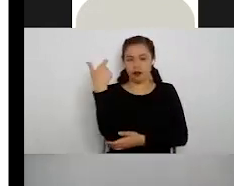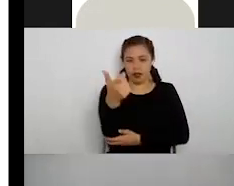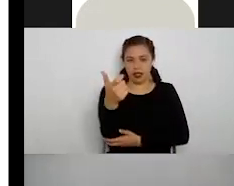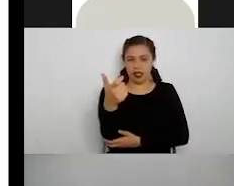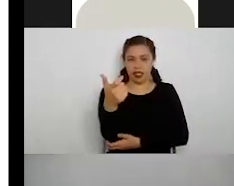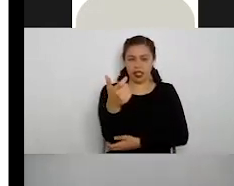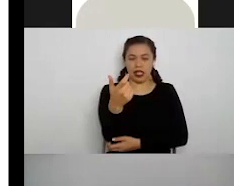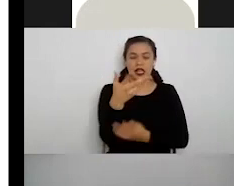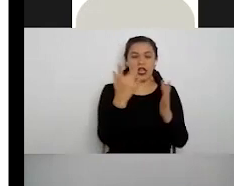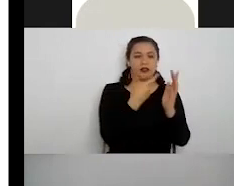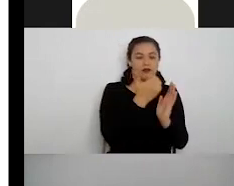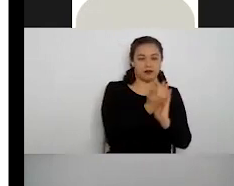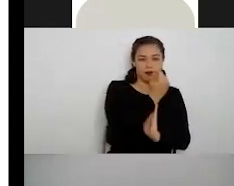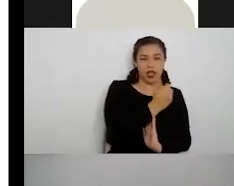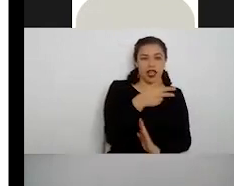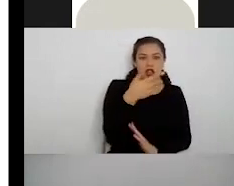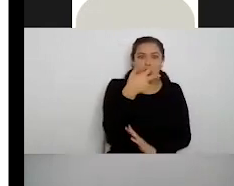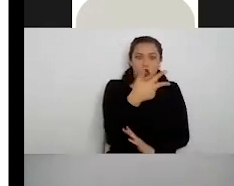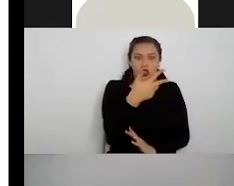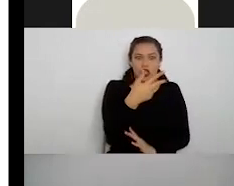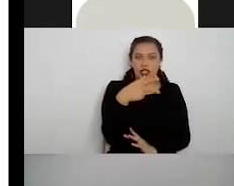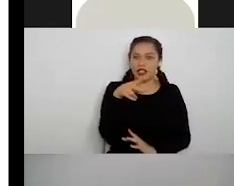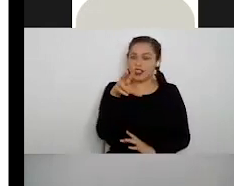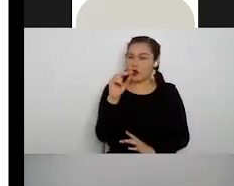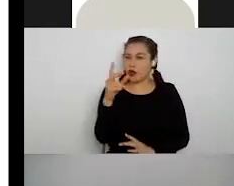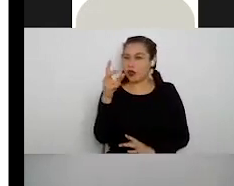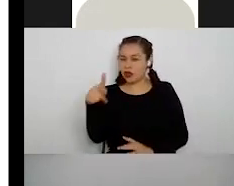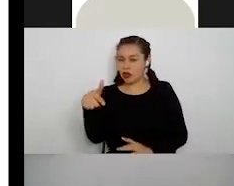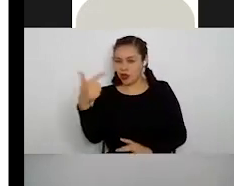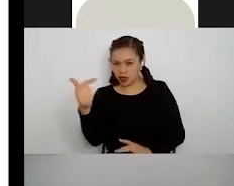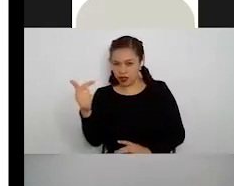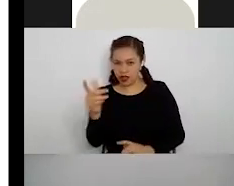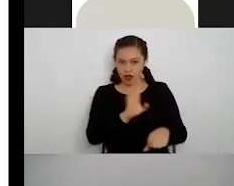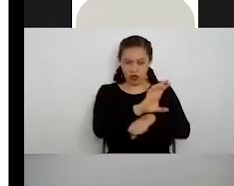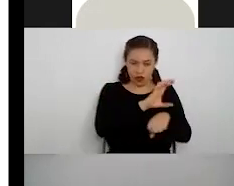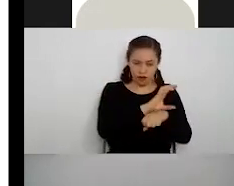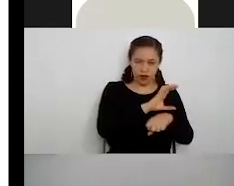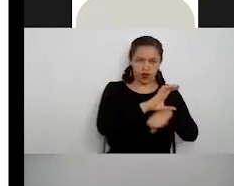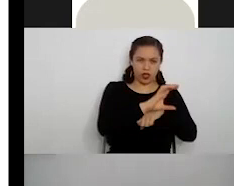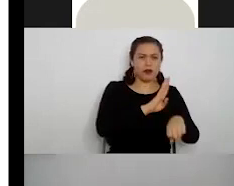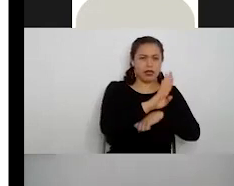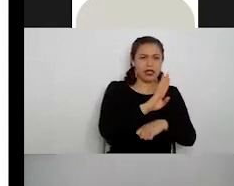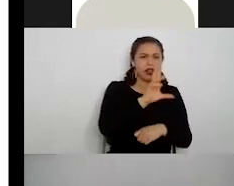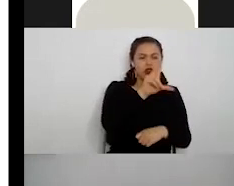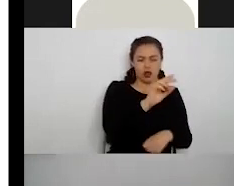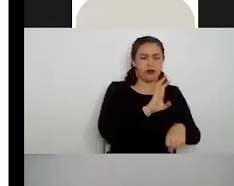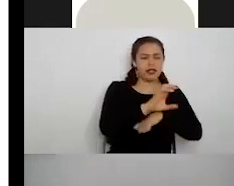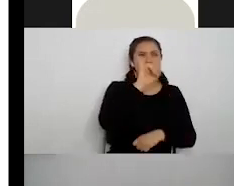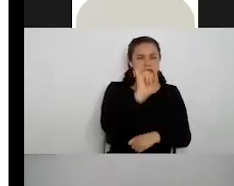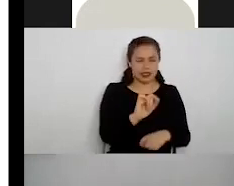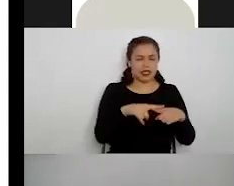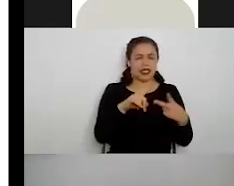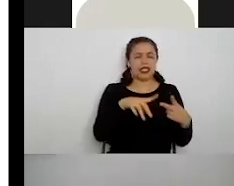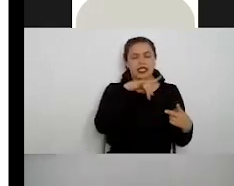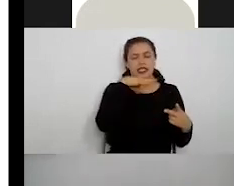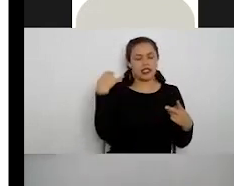8 y no en 12, porque eso no lo hizo ni Colombia, sí lo hizo Brasil, no lo hizo Chile,